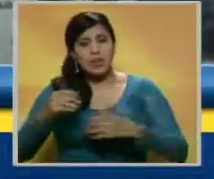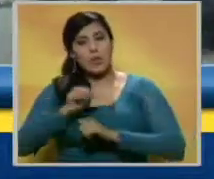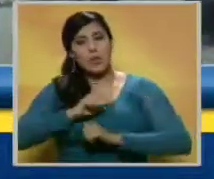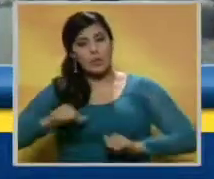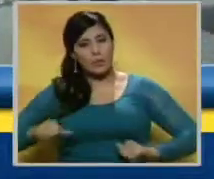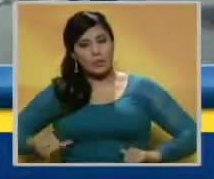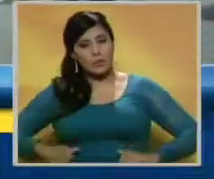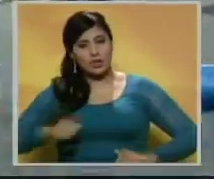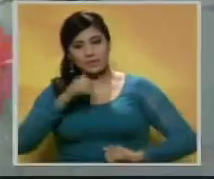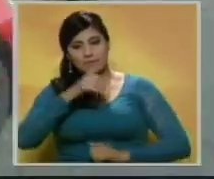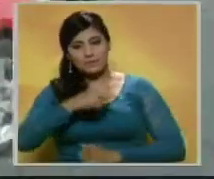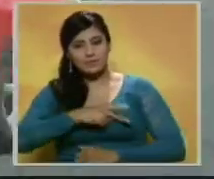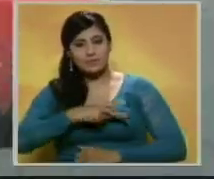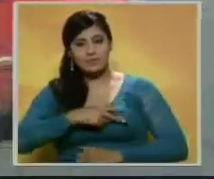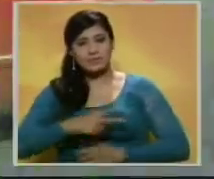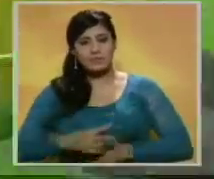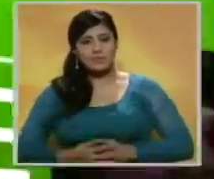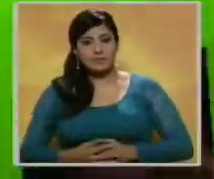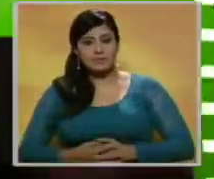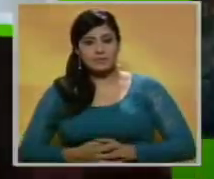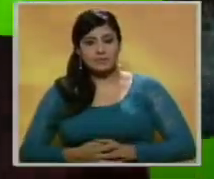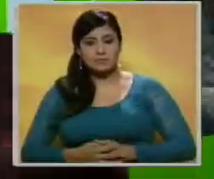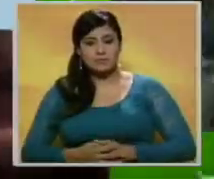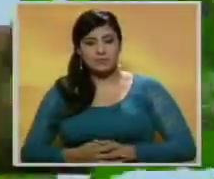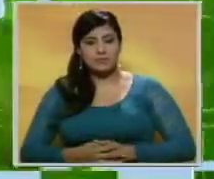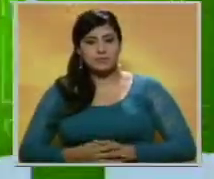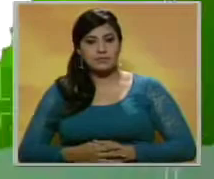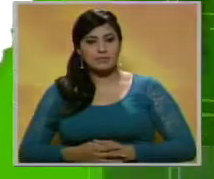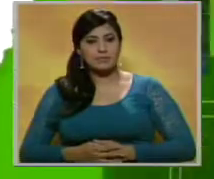Portuguesa, Rosmary Delgado, Noticiero Venevisión.